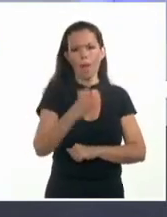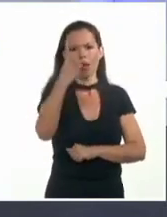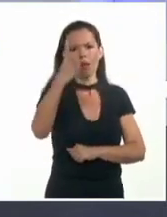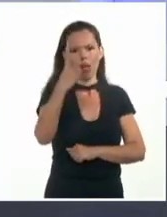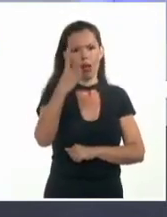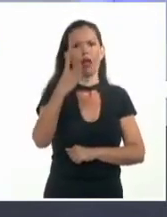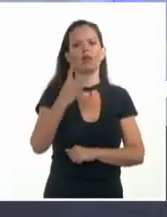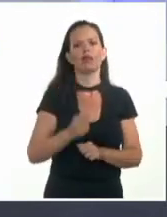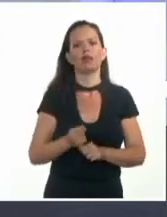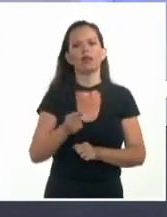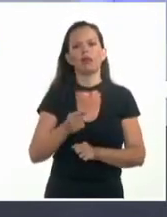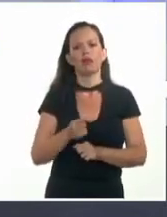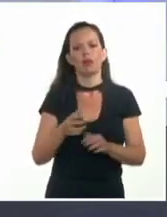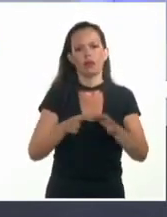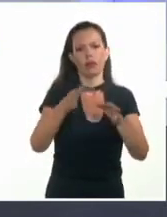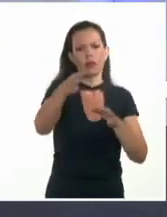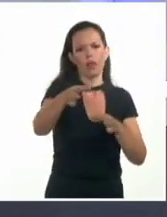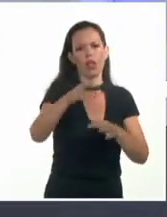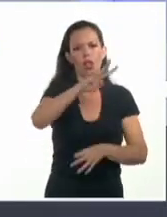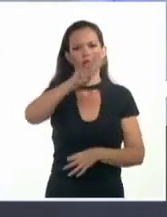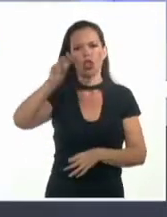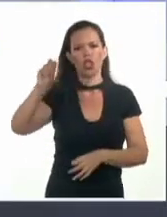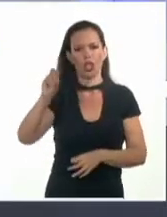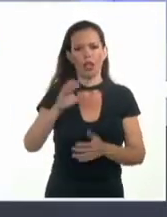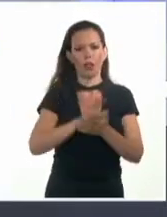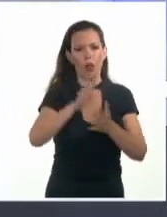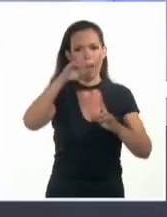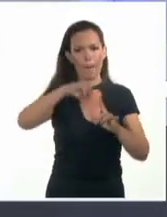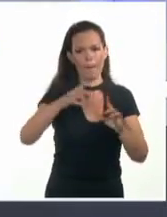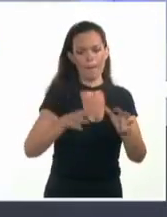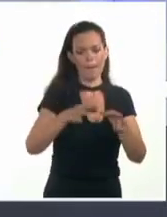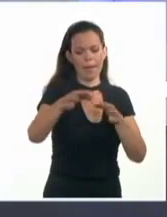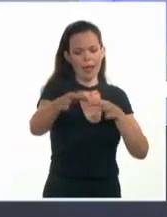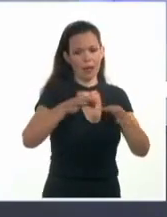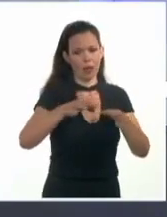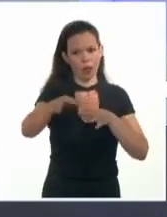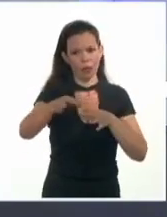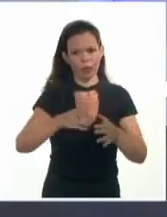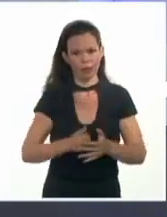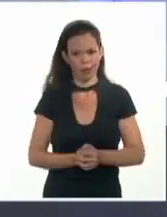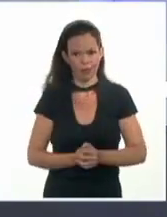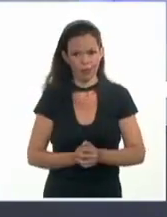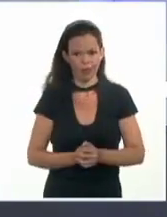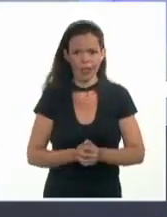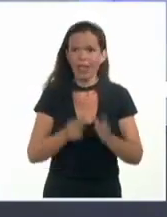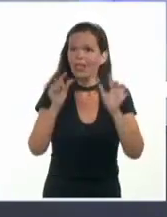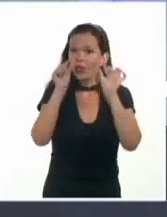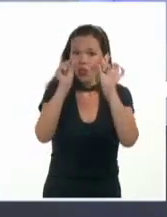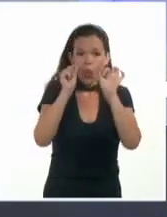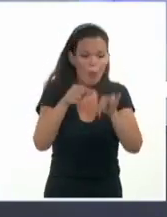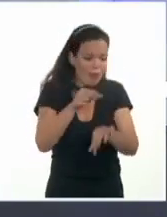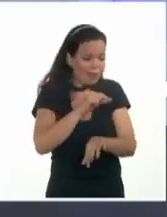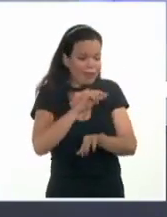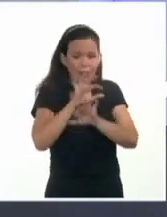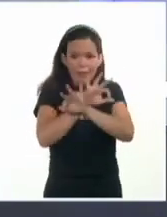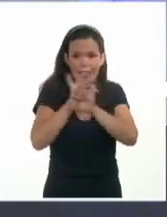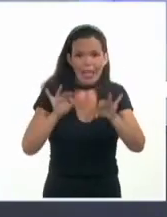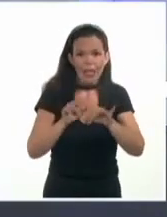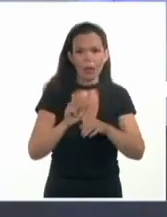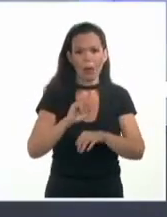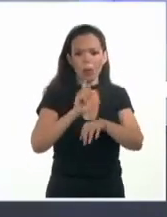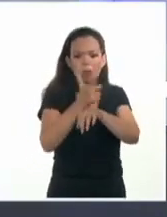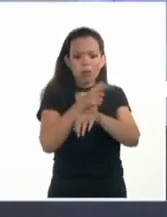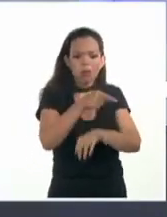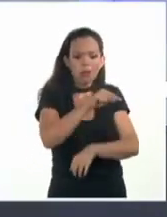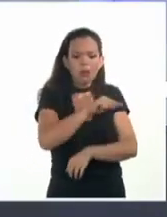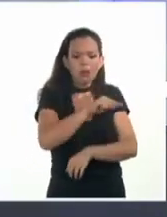con tiempo de 1 minuto 59 segundos y 52 centésimas. Esto ocurrió hace instantes, una prueba donde realmente ella